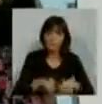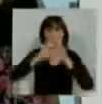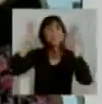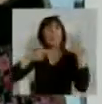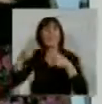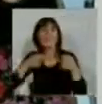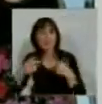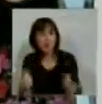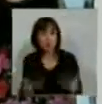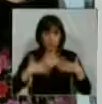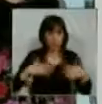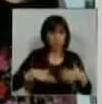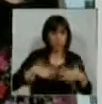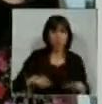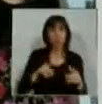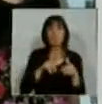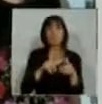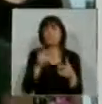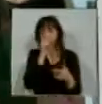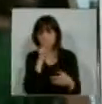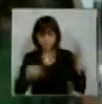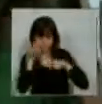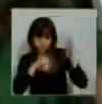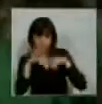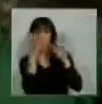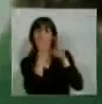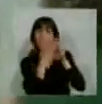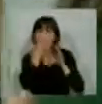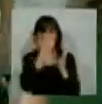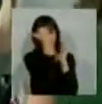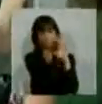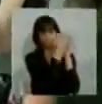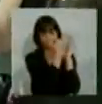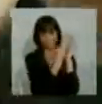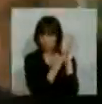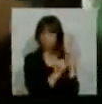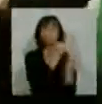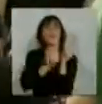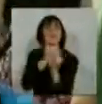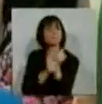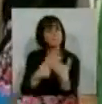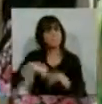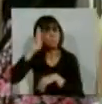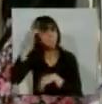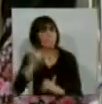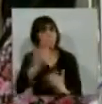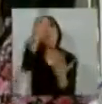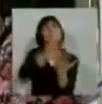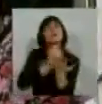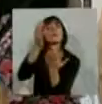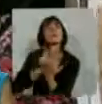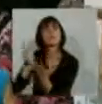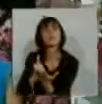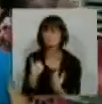alguna que otra casa de ropa. Si buscan en Google van a encontrar el listado de empresas que ofrecen importantes descuentos. ¿Y por qué